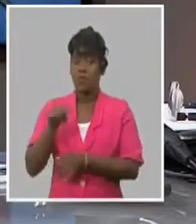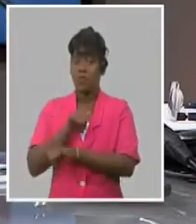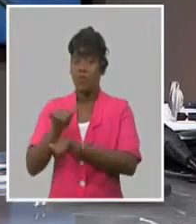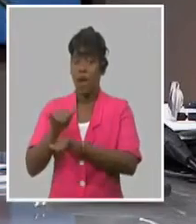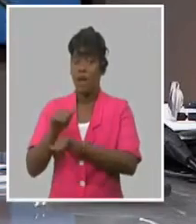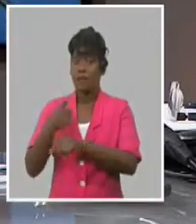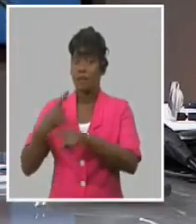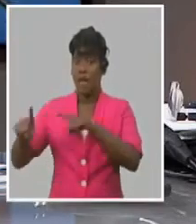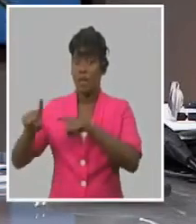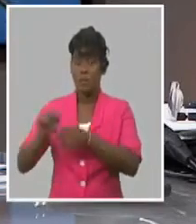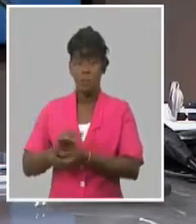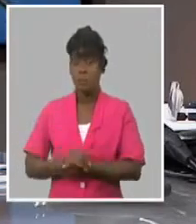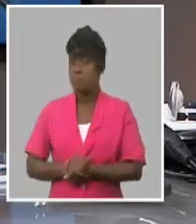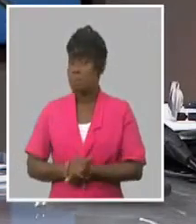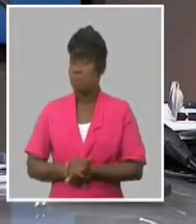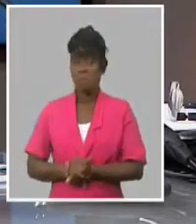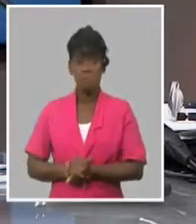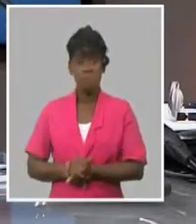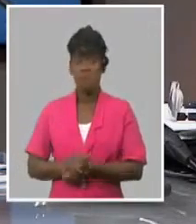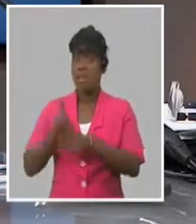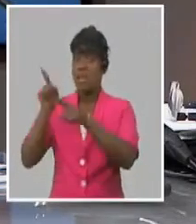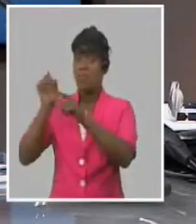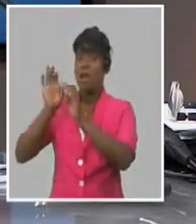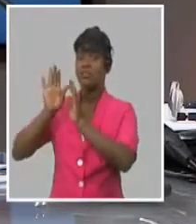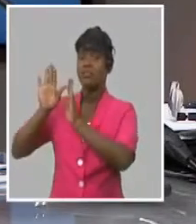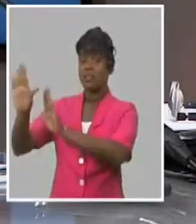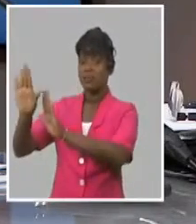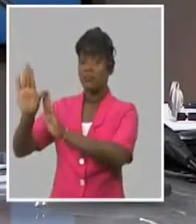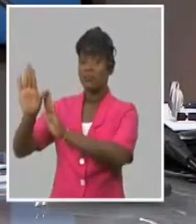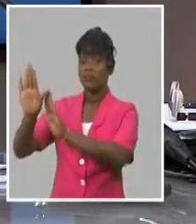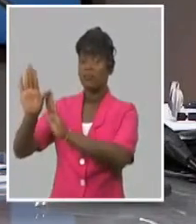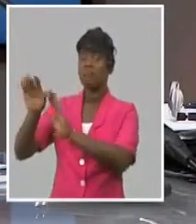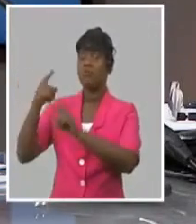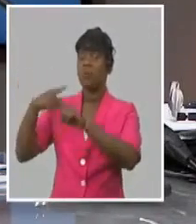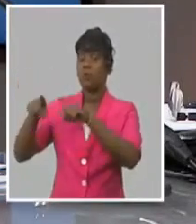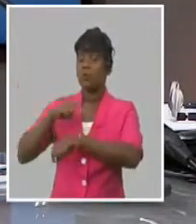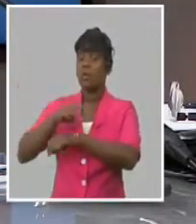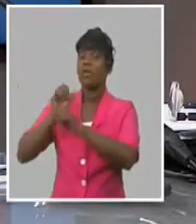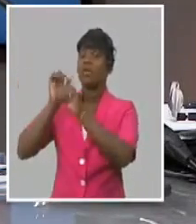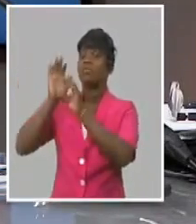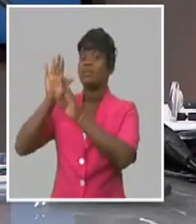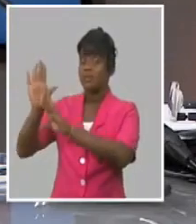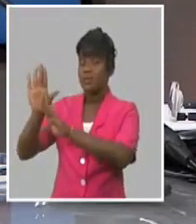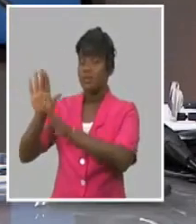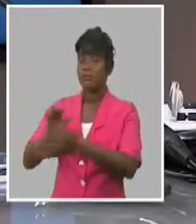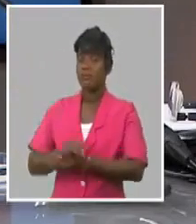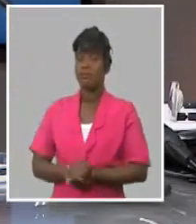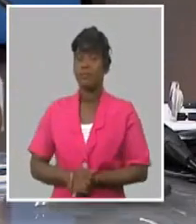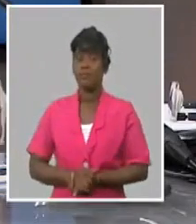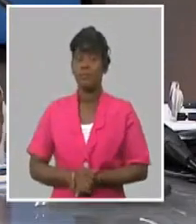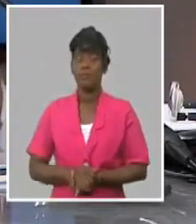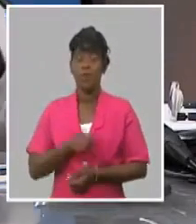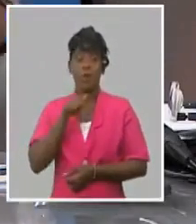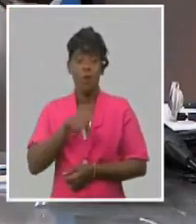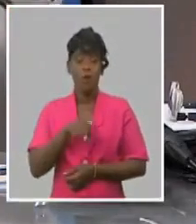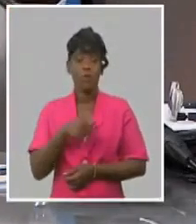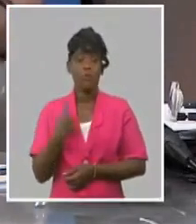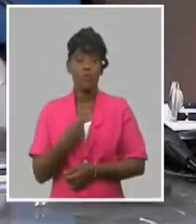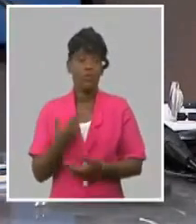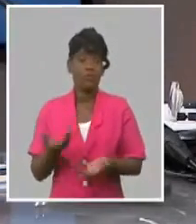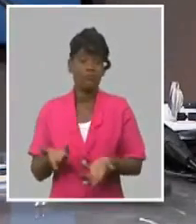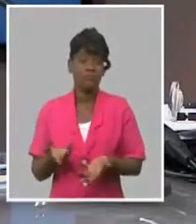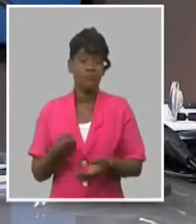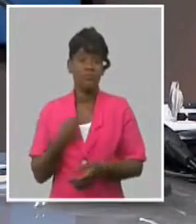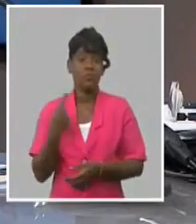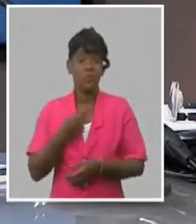tampoco que ese día se diga en un periodo medianamente prudencial ante el día. Yo hoy voy a tratar de aclararles